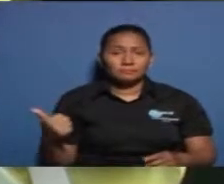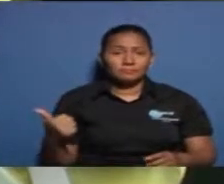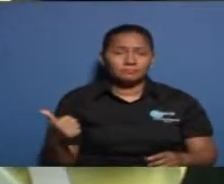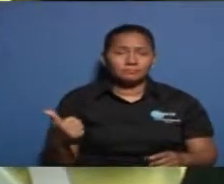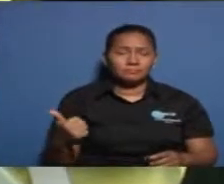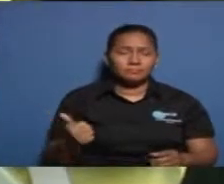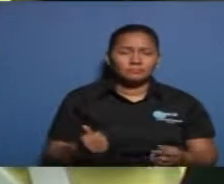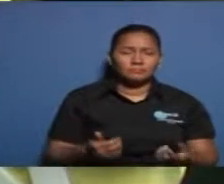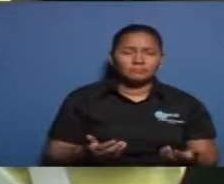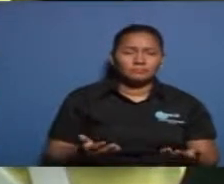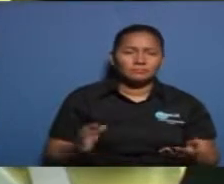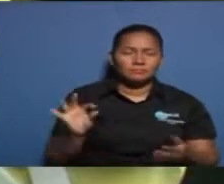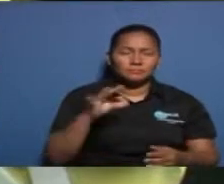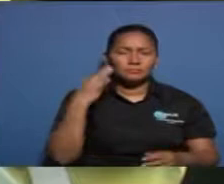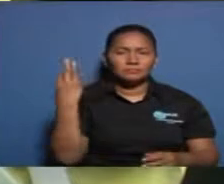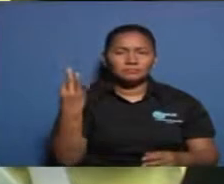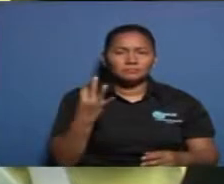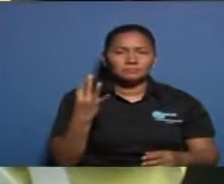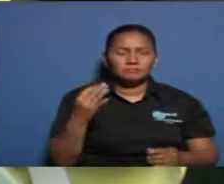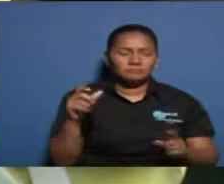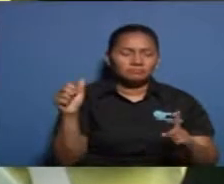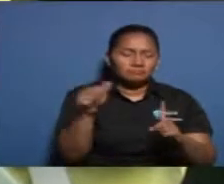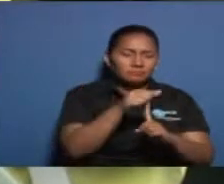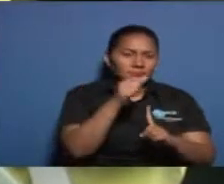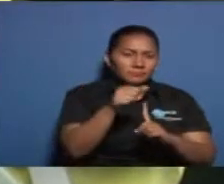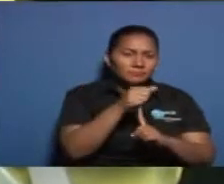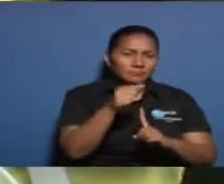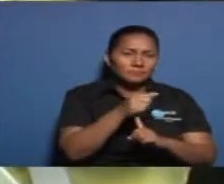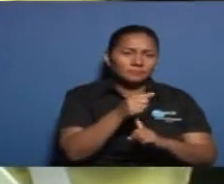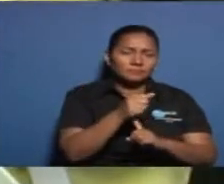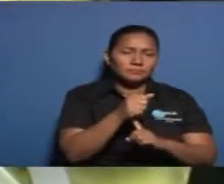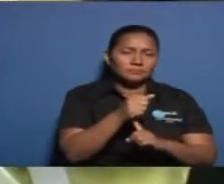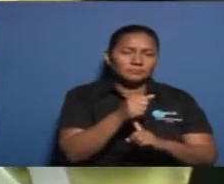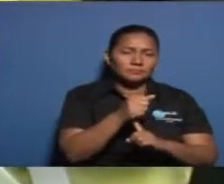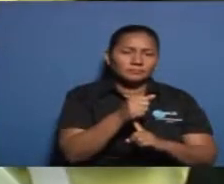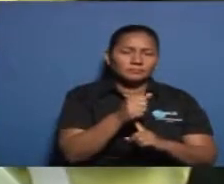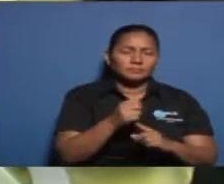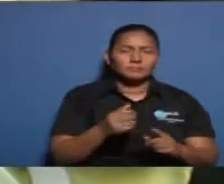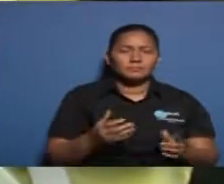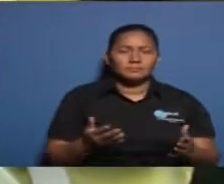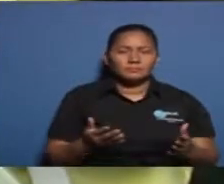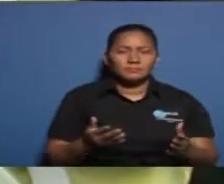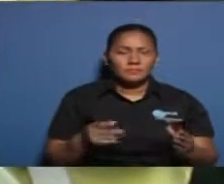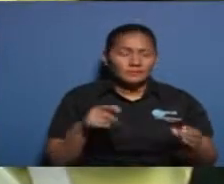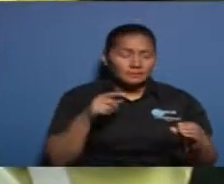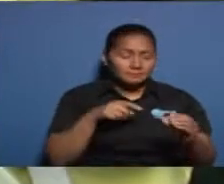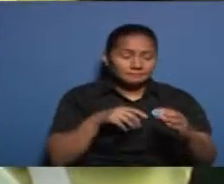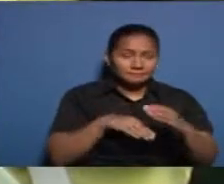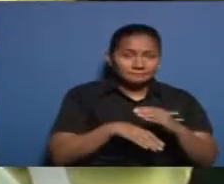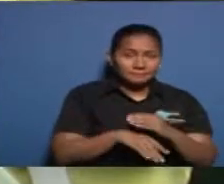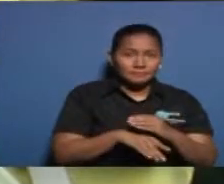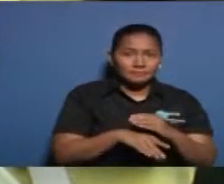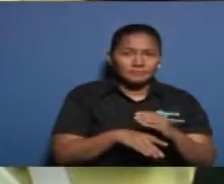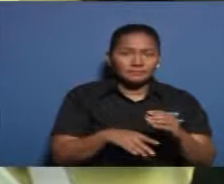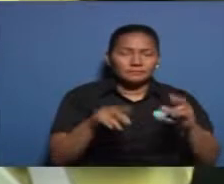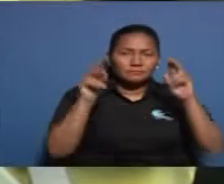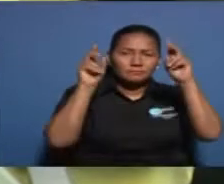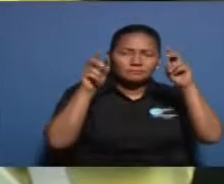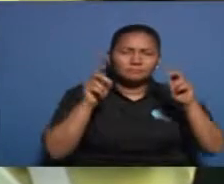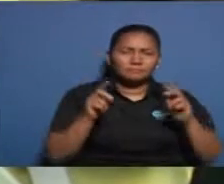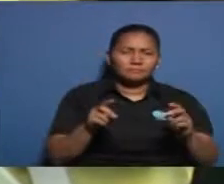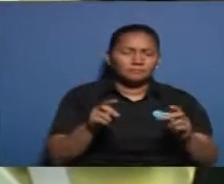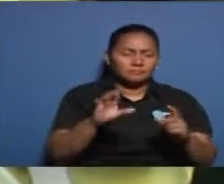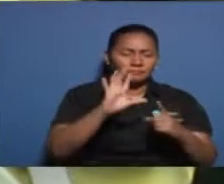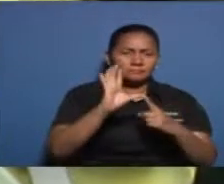en gran parte en gran medida interviene el tema social cultural tenemos el día canciones que denigran a la mujer